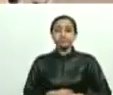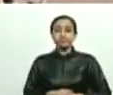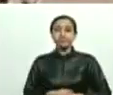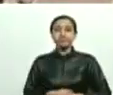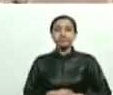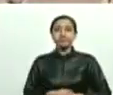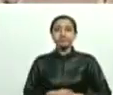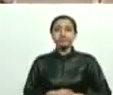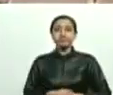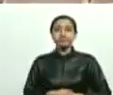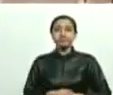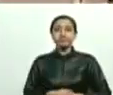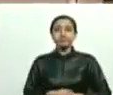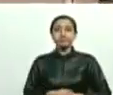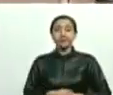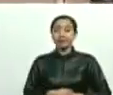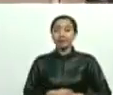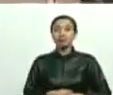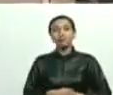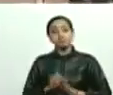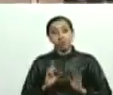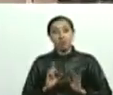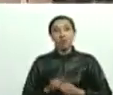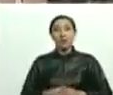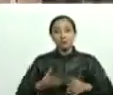Quizás no caben en esta mano.